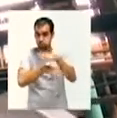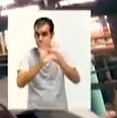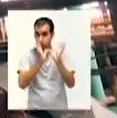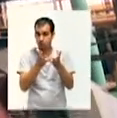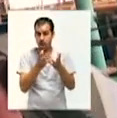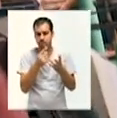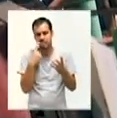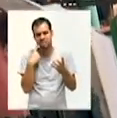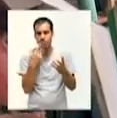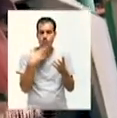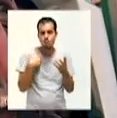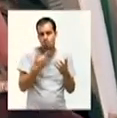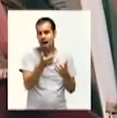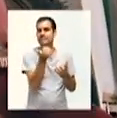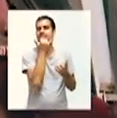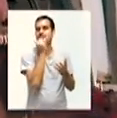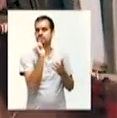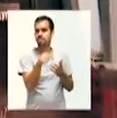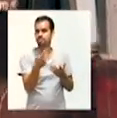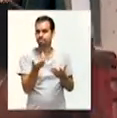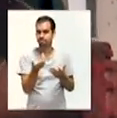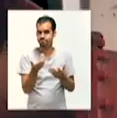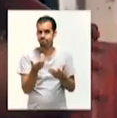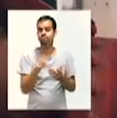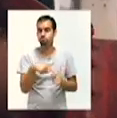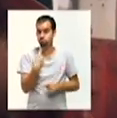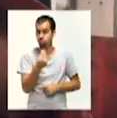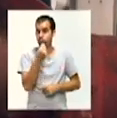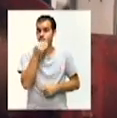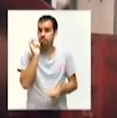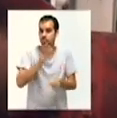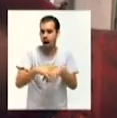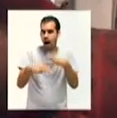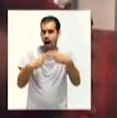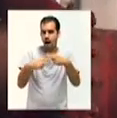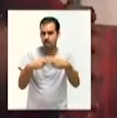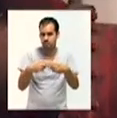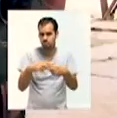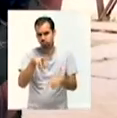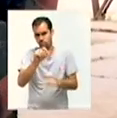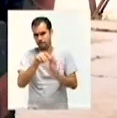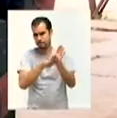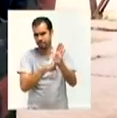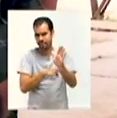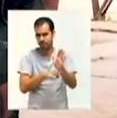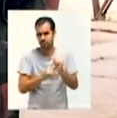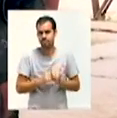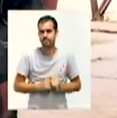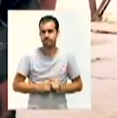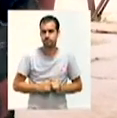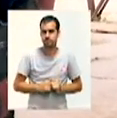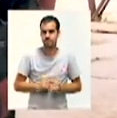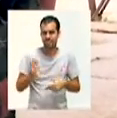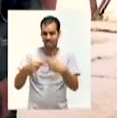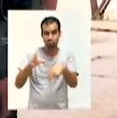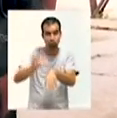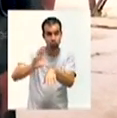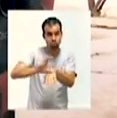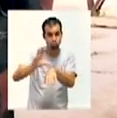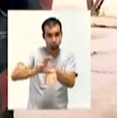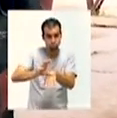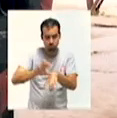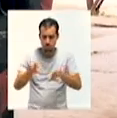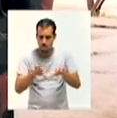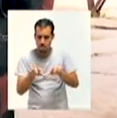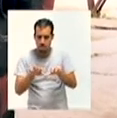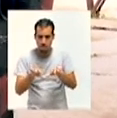poder determinar qué era lo que estaba afectando, y entonces se diseñó, se dieron nuevas medidas, también se utilizaron software de simulación en